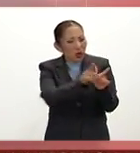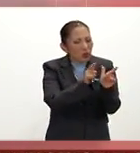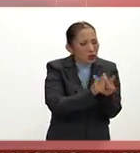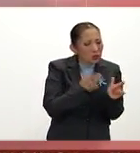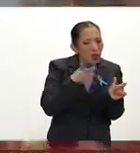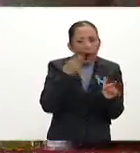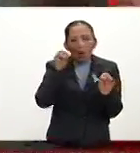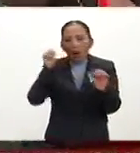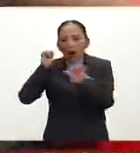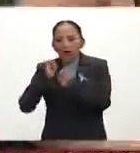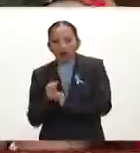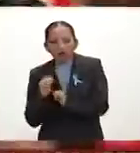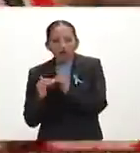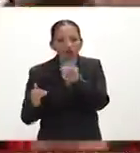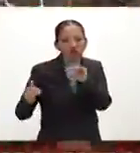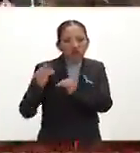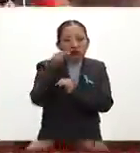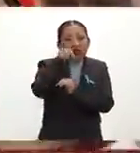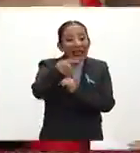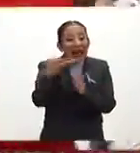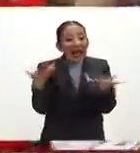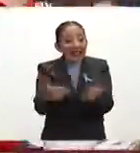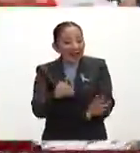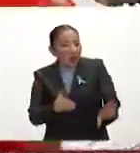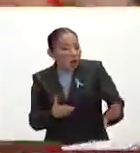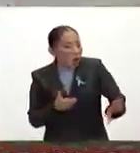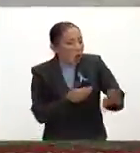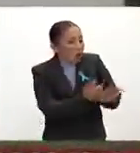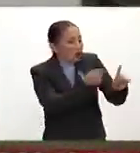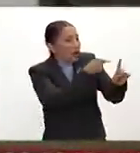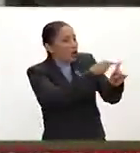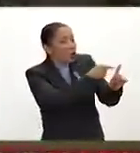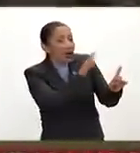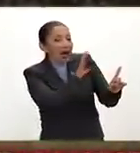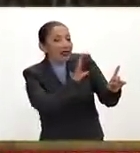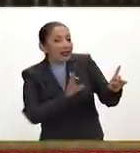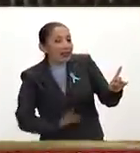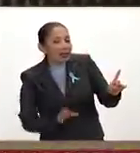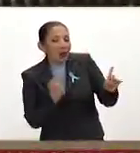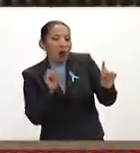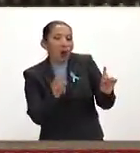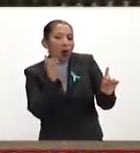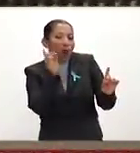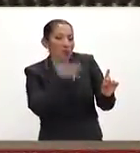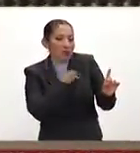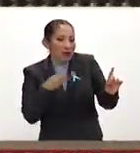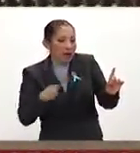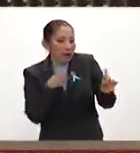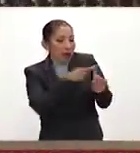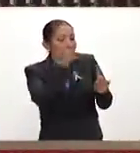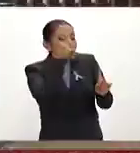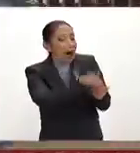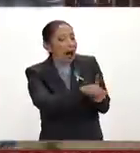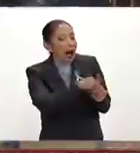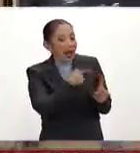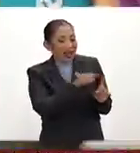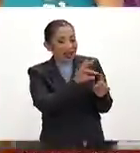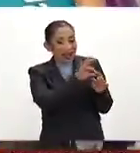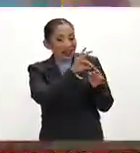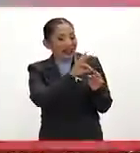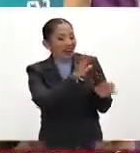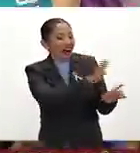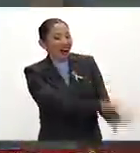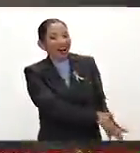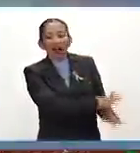y autoridades ejercen en contra de una candidata, y tanto para poder ser